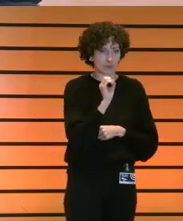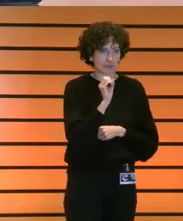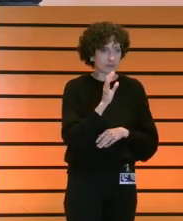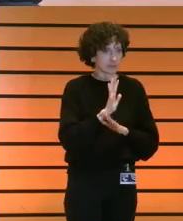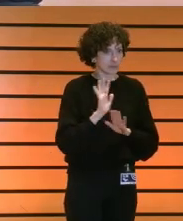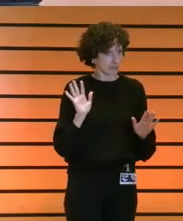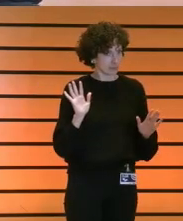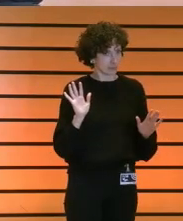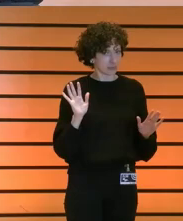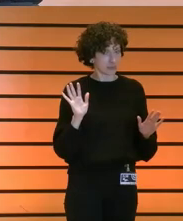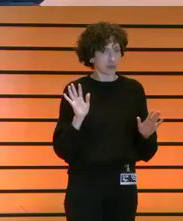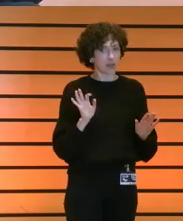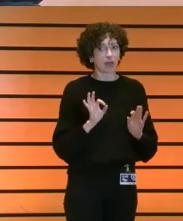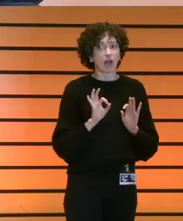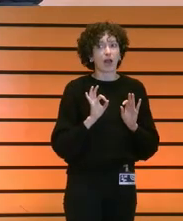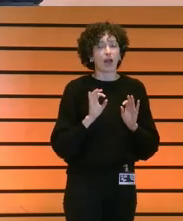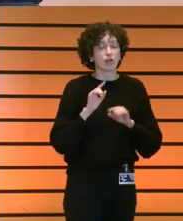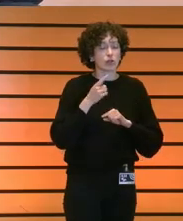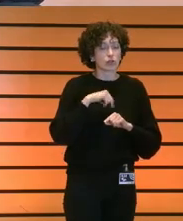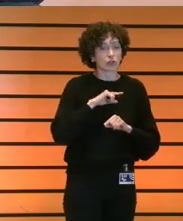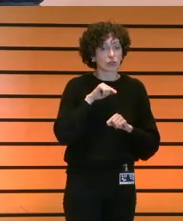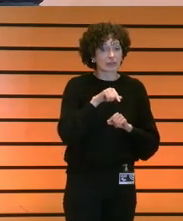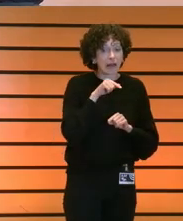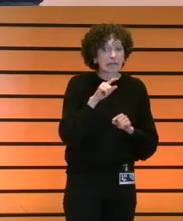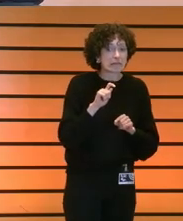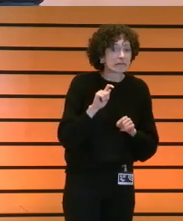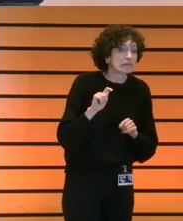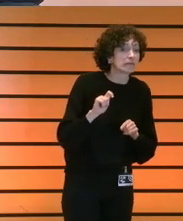cómo estamos tratando de incidir en ello?